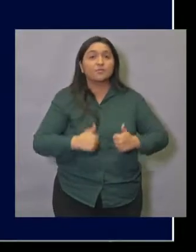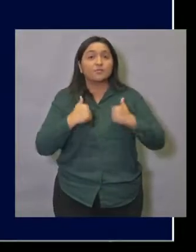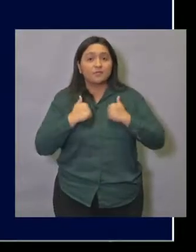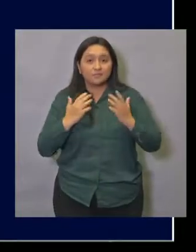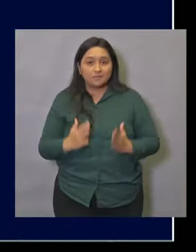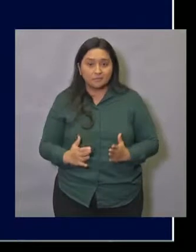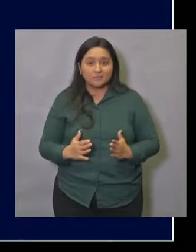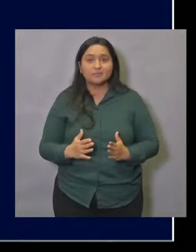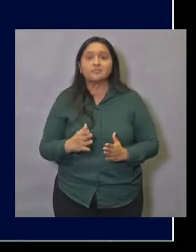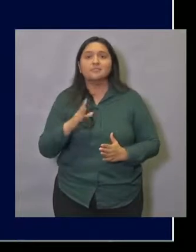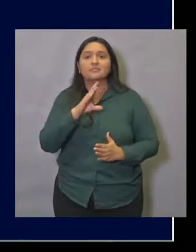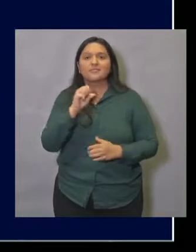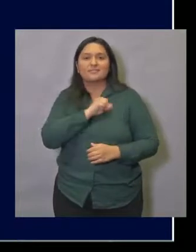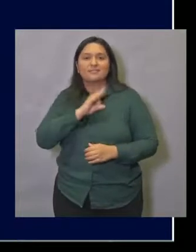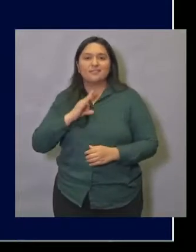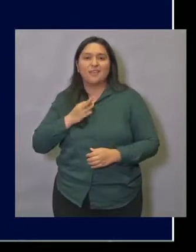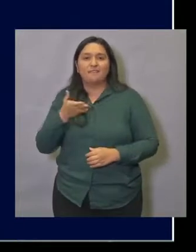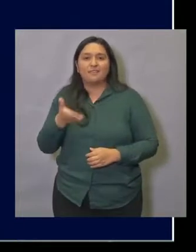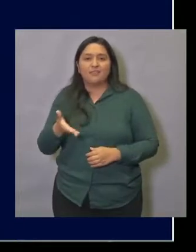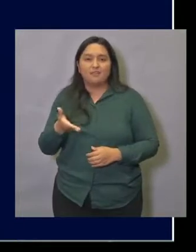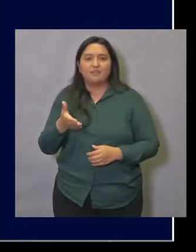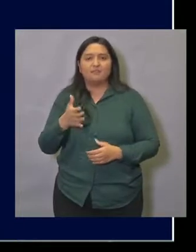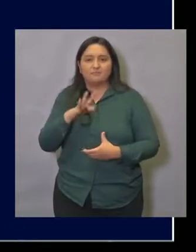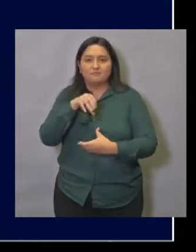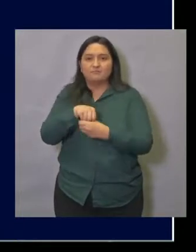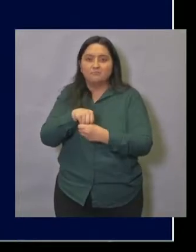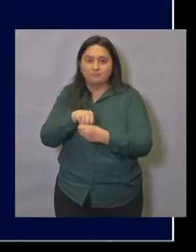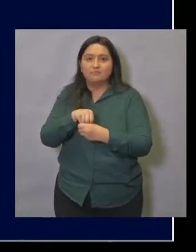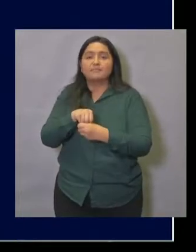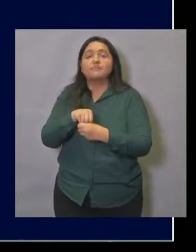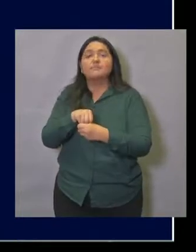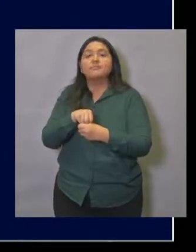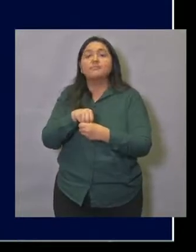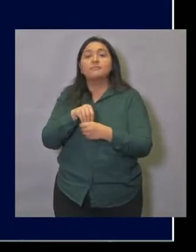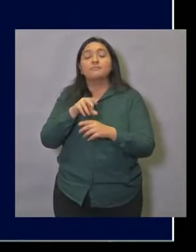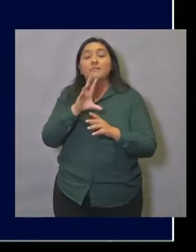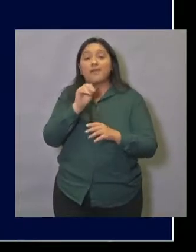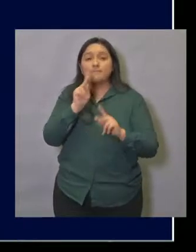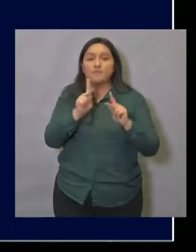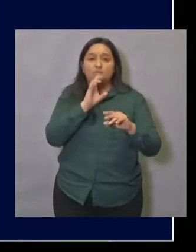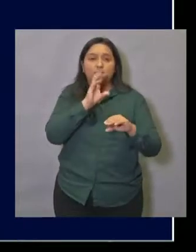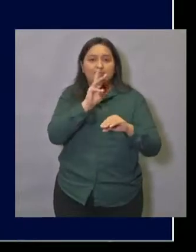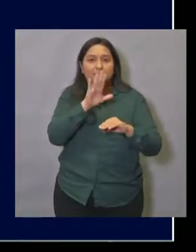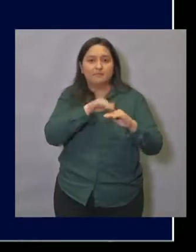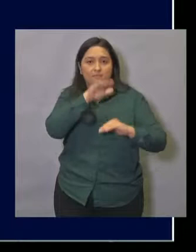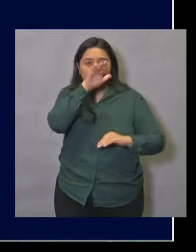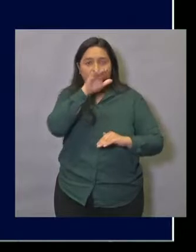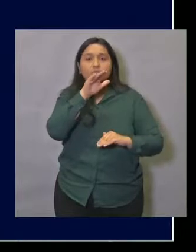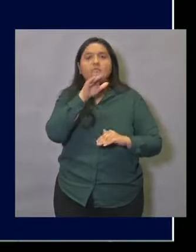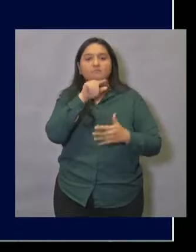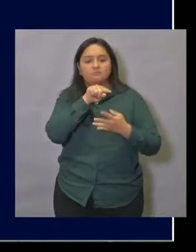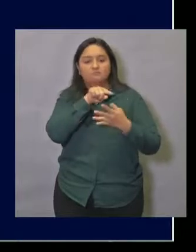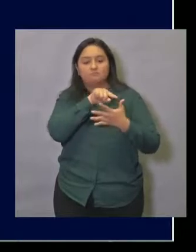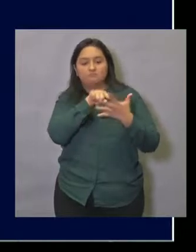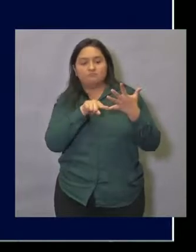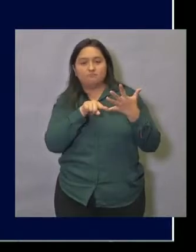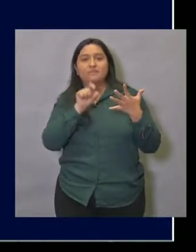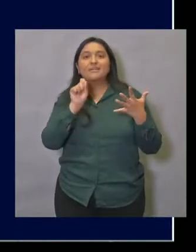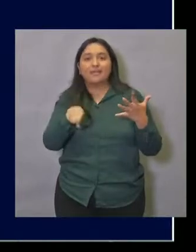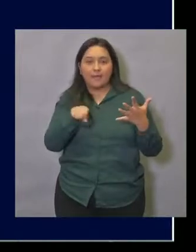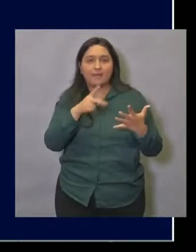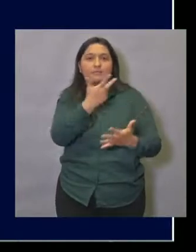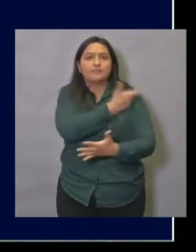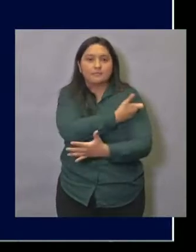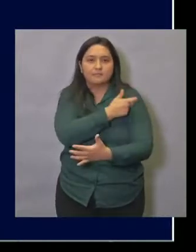centros de atención a largo plazo y las personas de 65 años o más son elegibles para vacunarse y